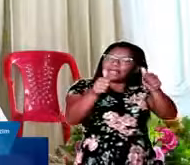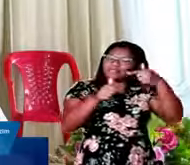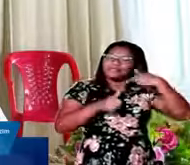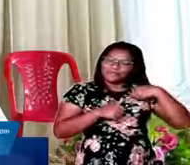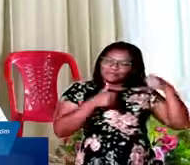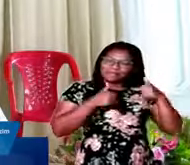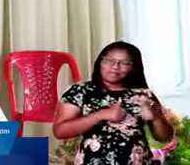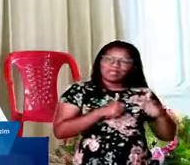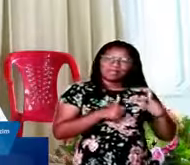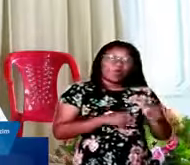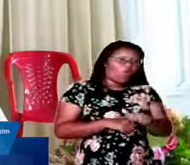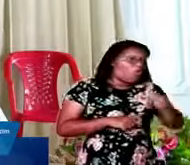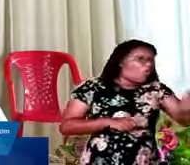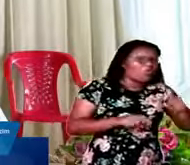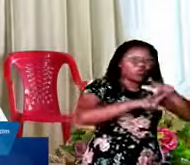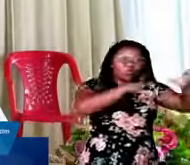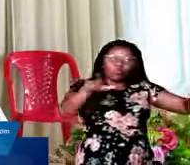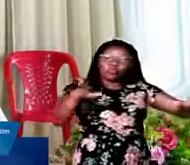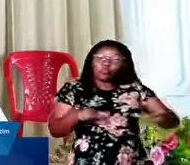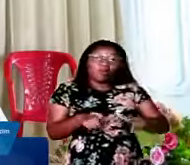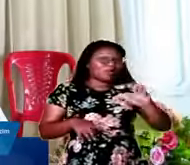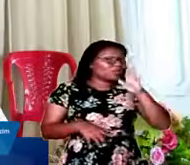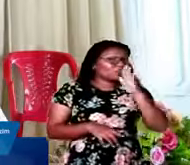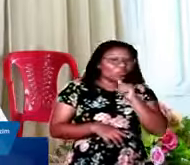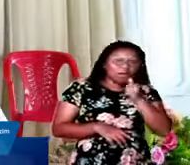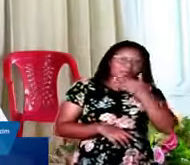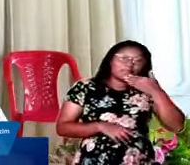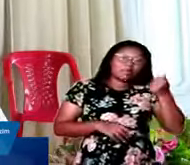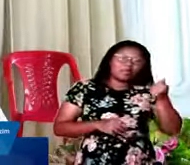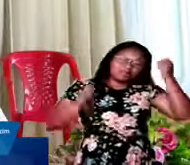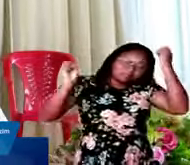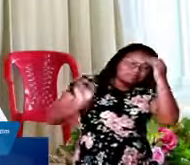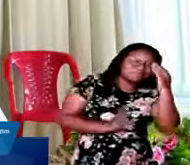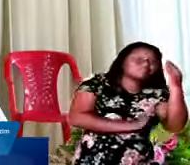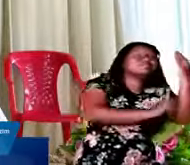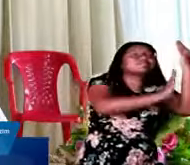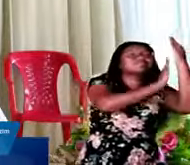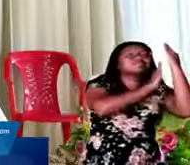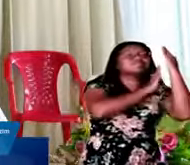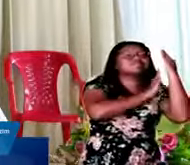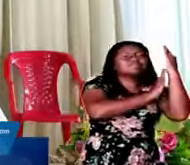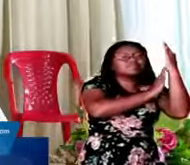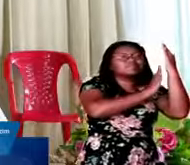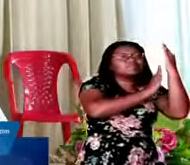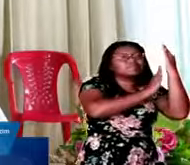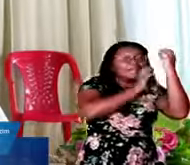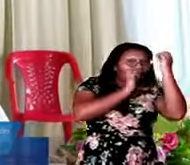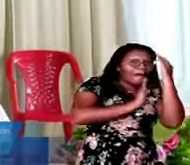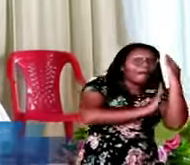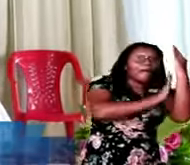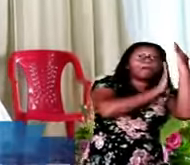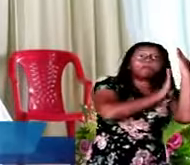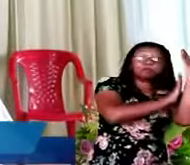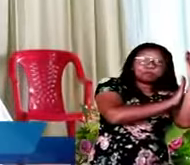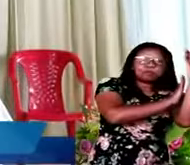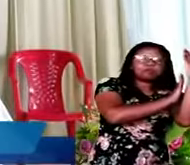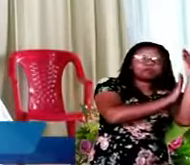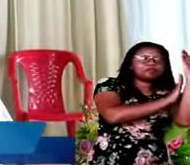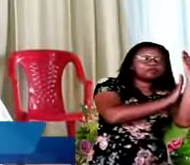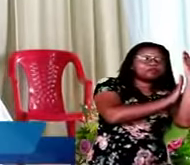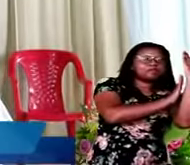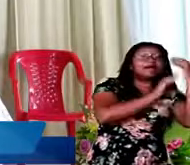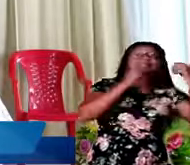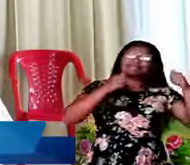hay otro lugar mejor para nosotros que estar en la presencia de Dios. El que está en la presencia de Dios estará